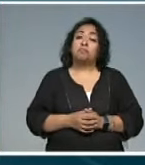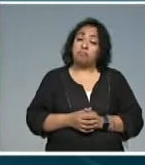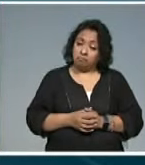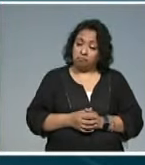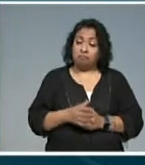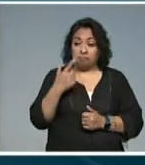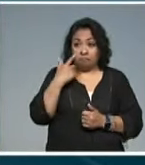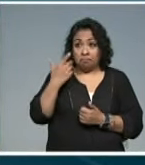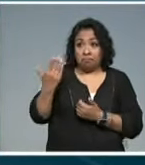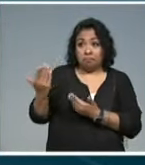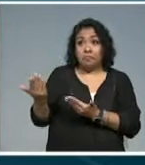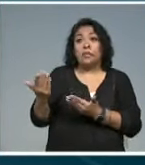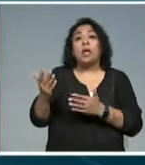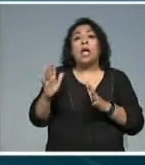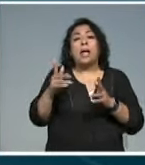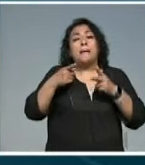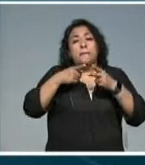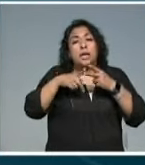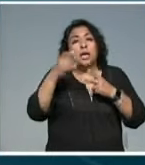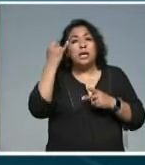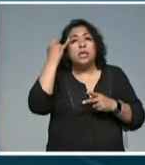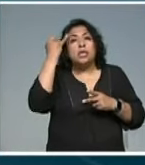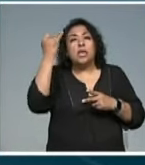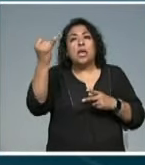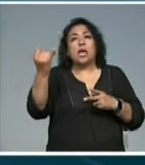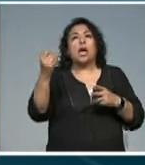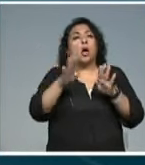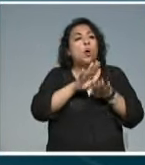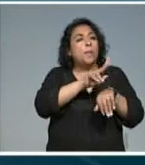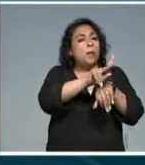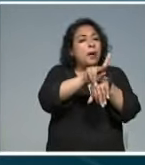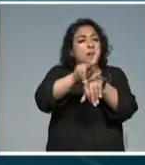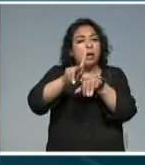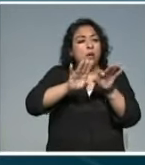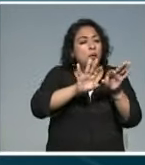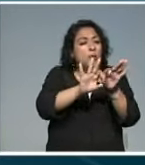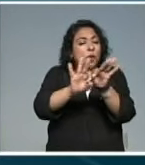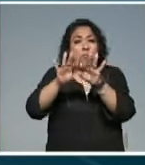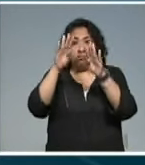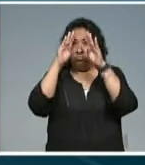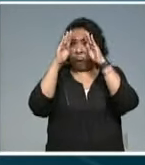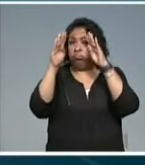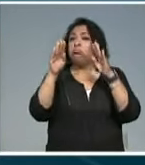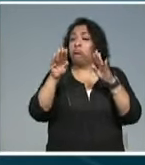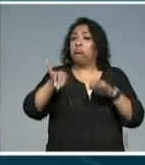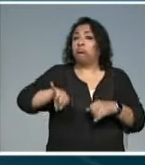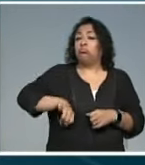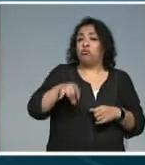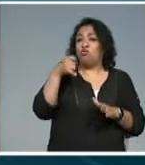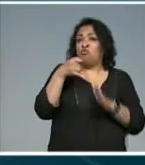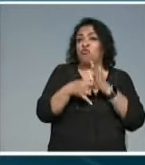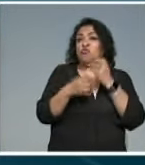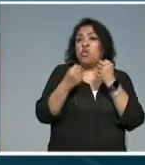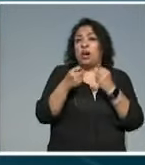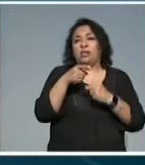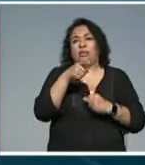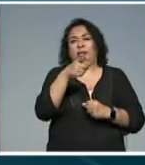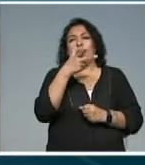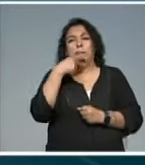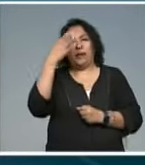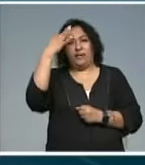Pues ahí está, ya se va construyendo esta idea del concierto de naciones a través de una reflexión muy interesante y profunda como la de